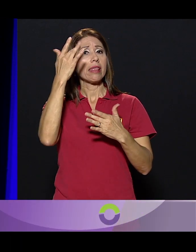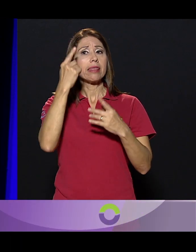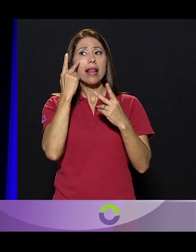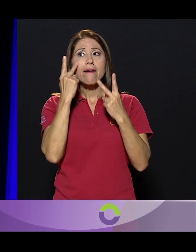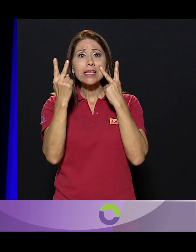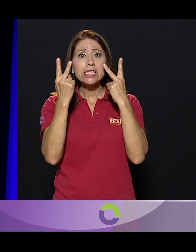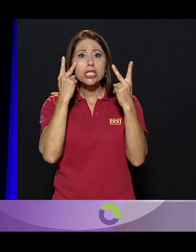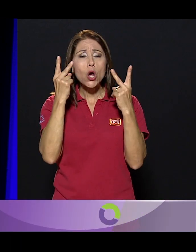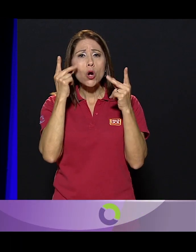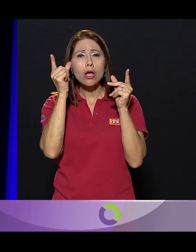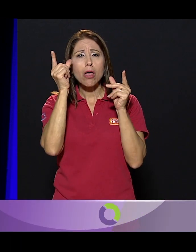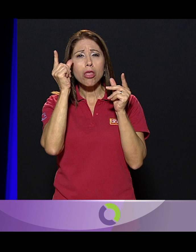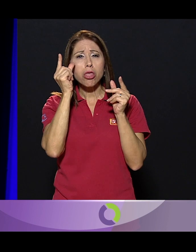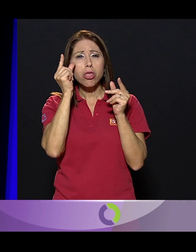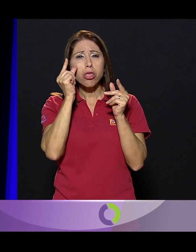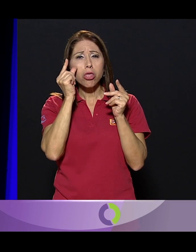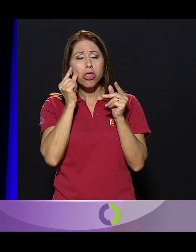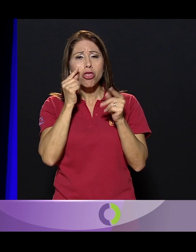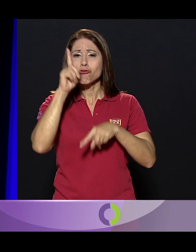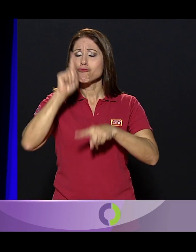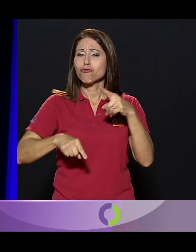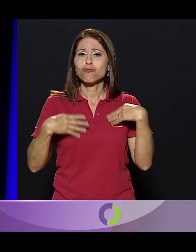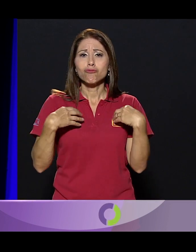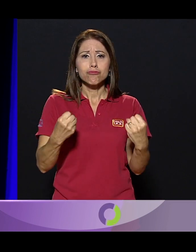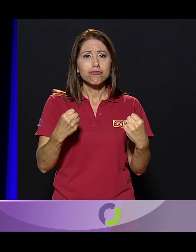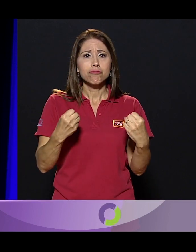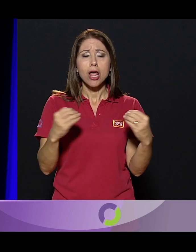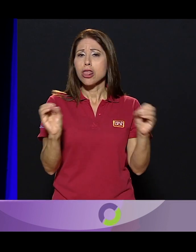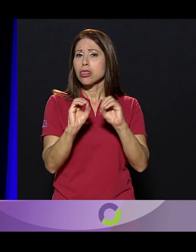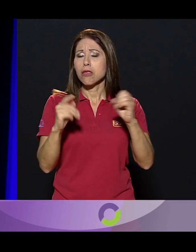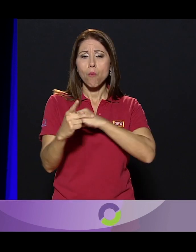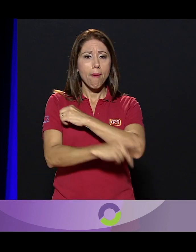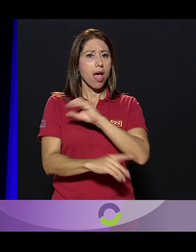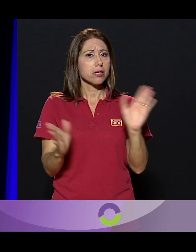la visión, que no había tratamiento en ninguna parte del mundo